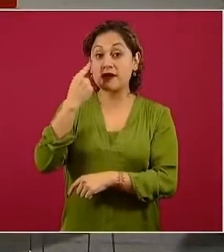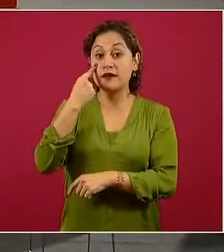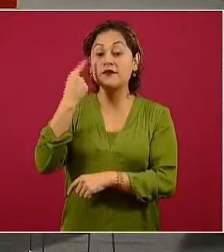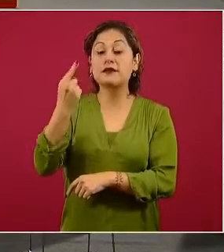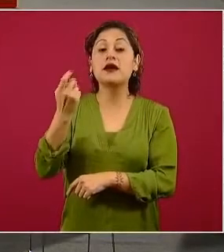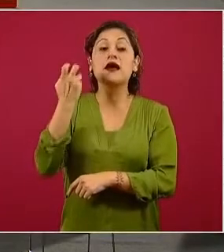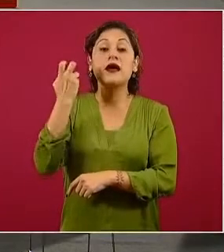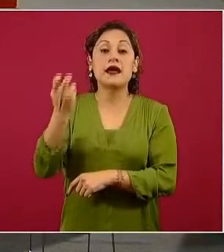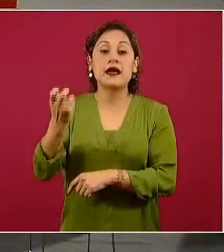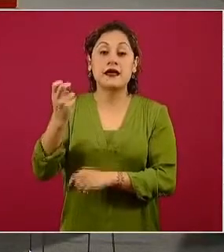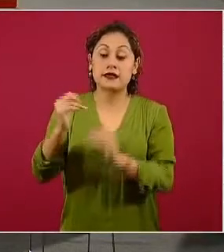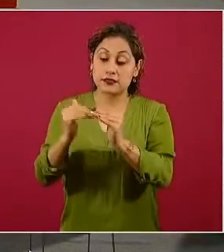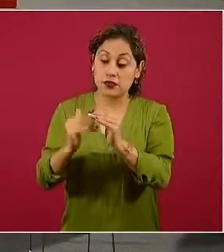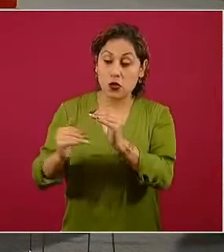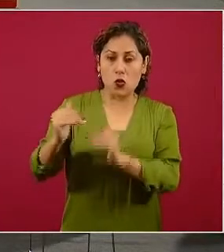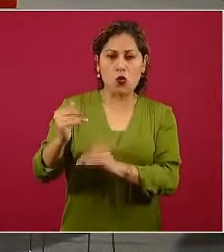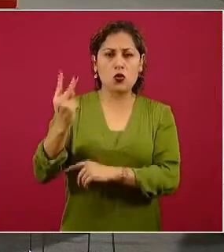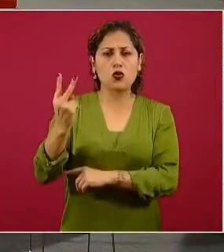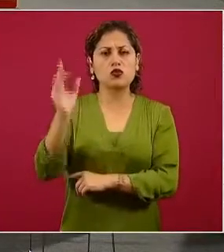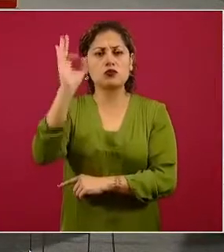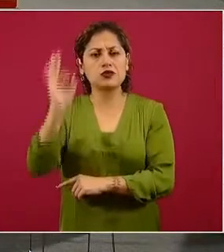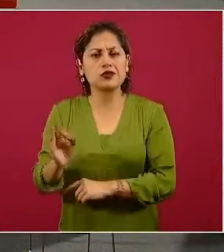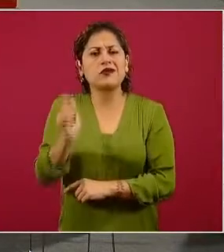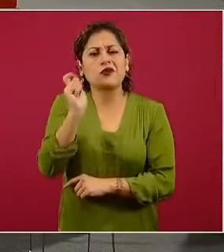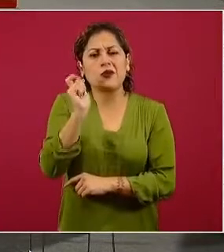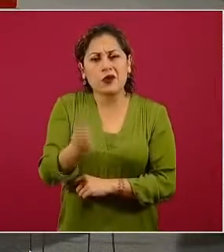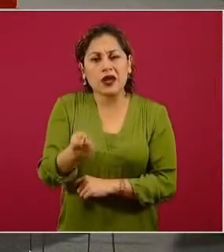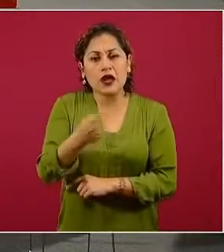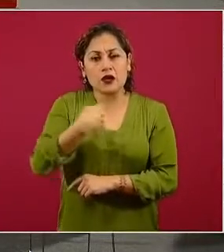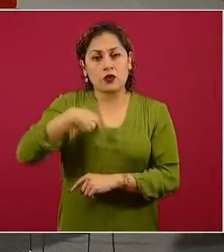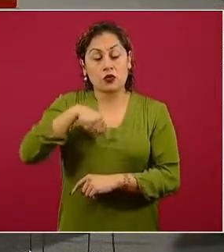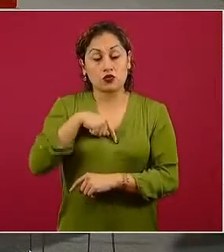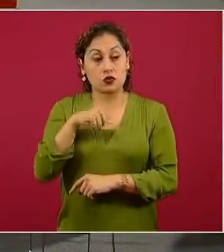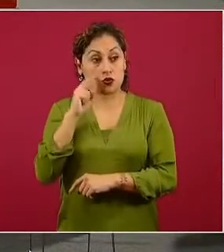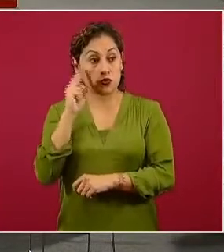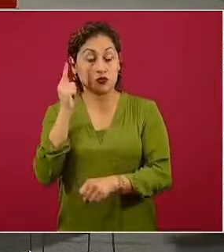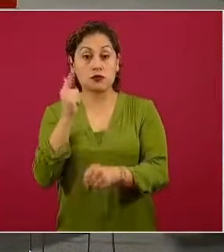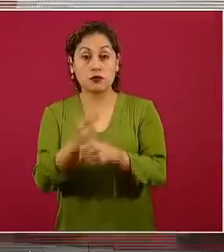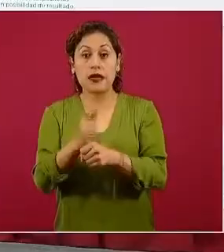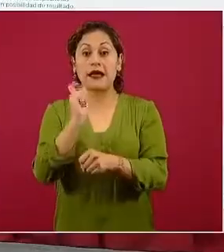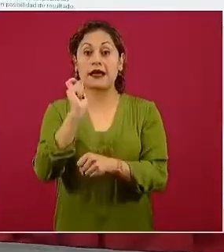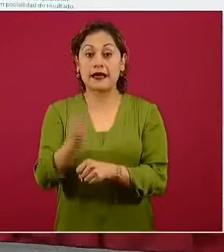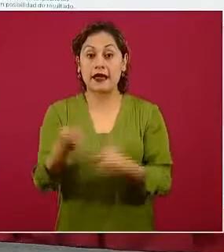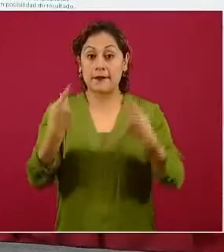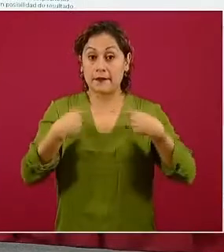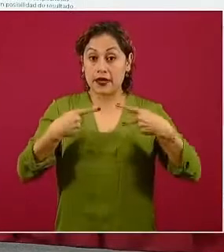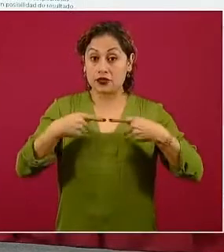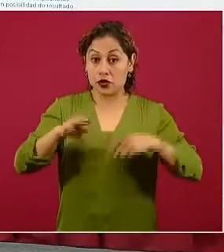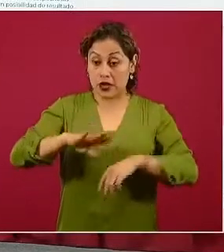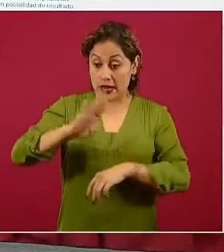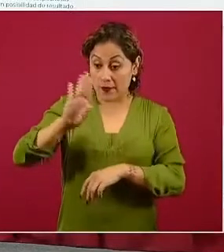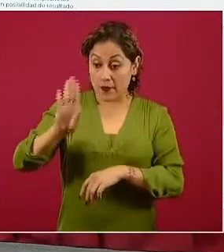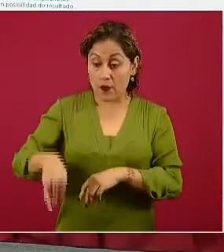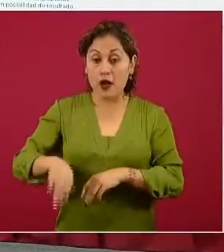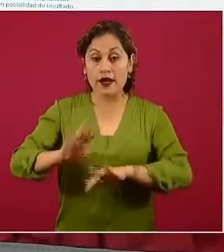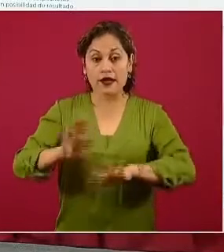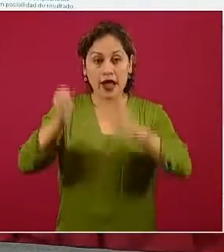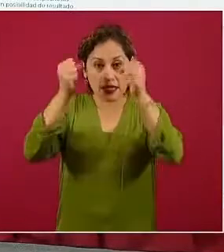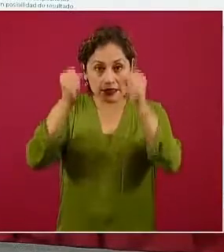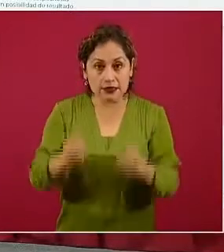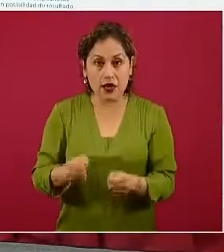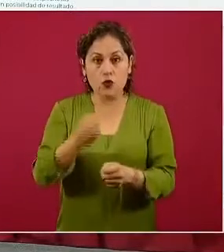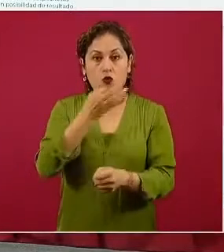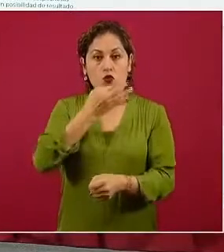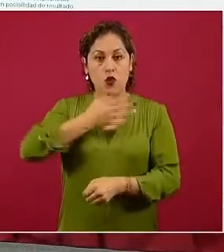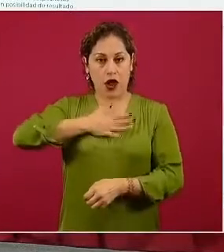aumento de un más 2%, estamos considerando no solamente el grupo de defunciones que ya fueron confirmadas, sino